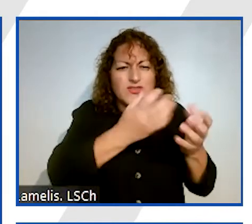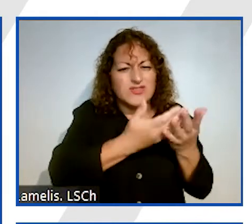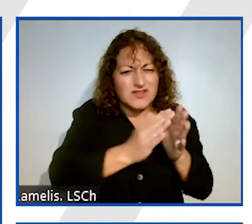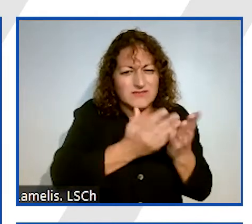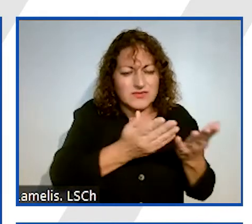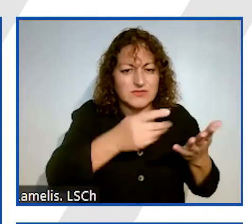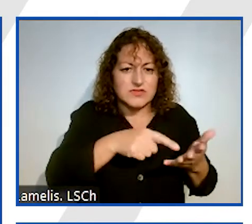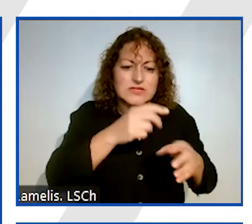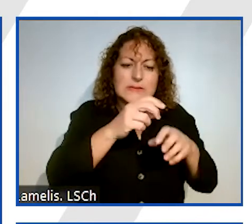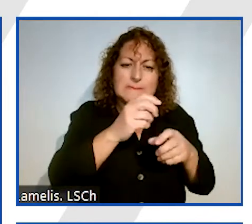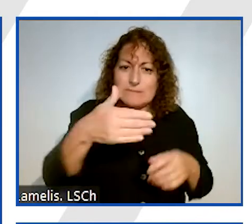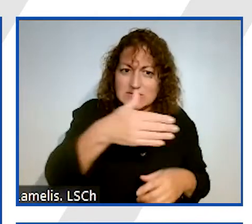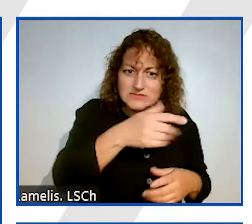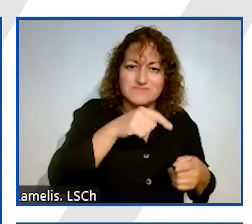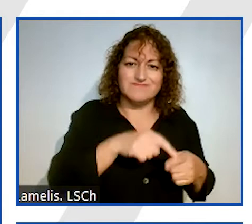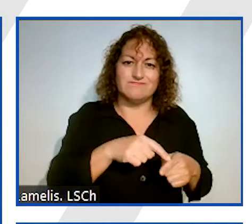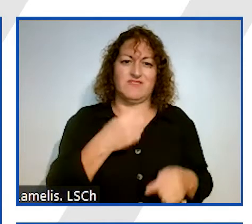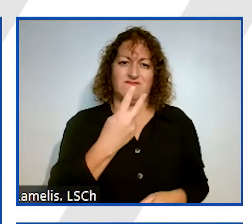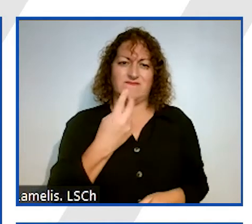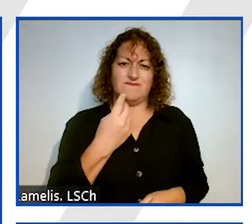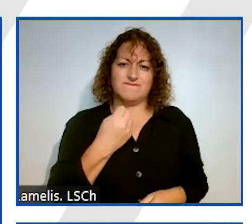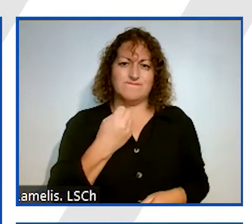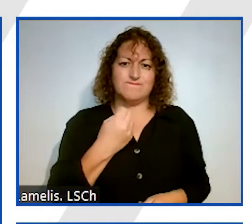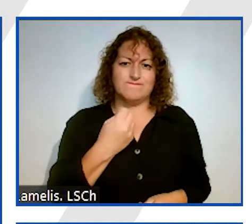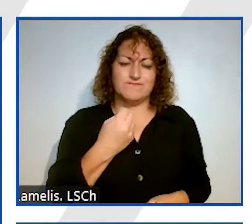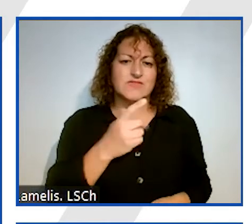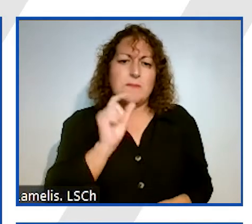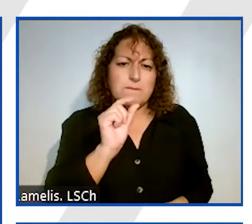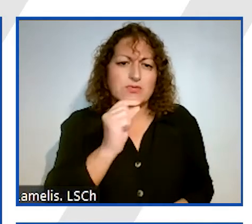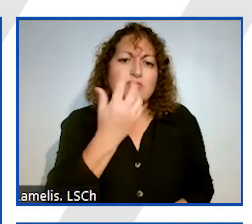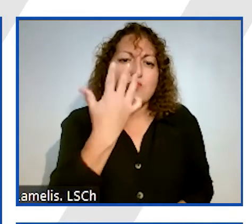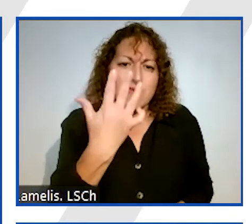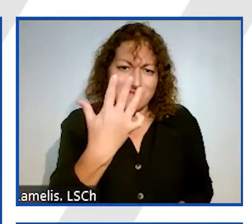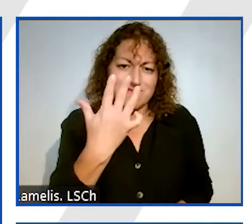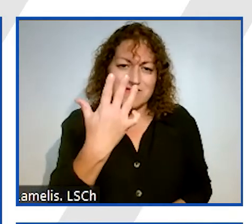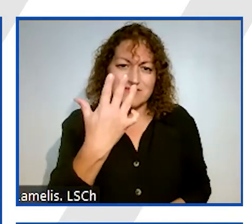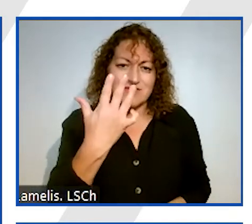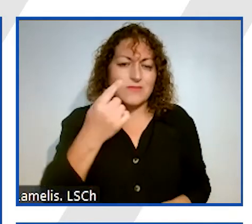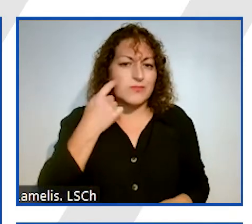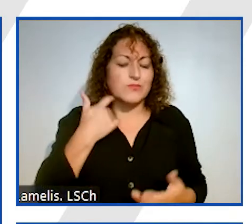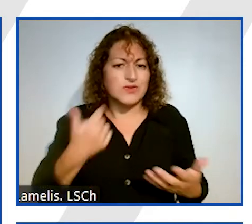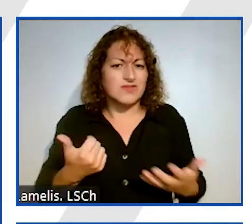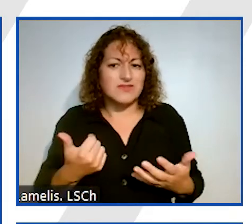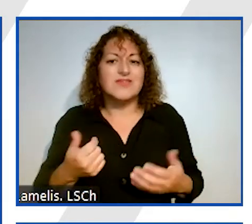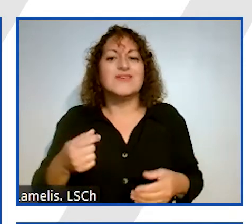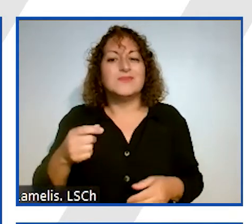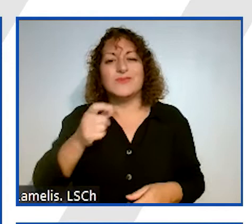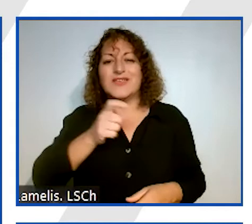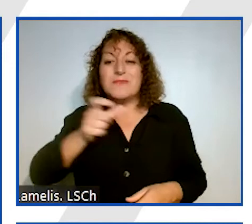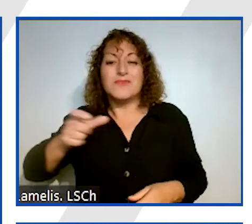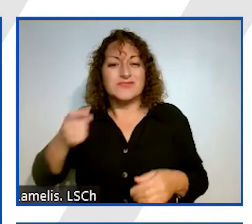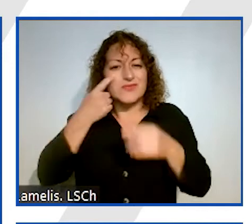especies. Y esto es solamente una consecuencia de nuestro desconocimiento de la fauna. ¿Por qué? Porque